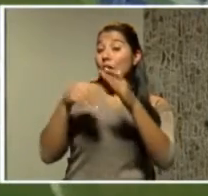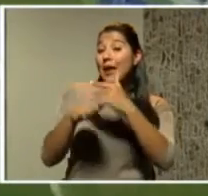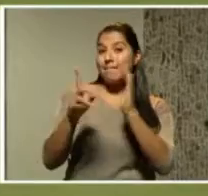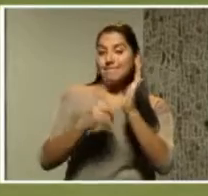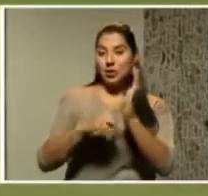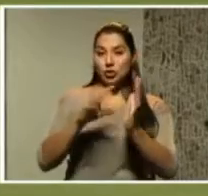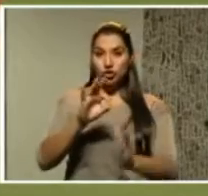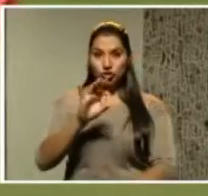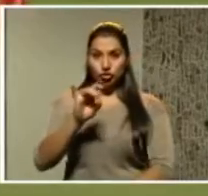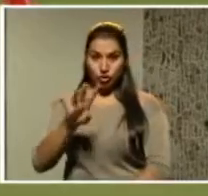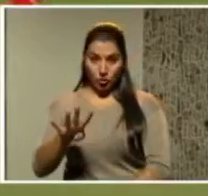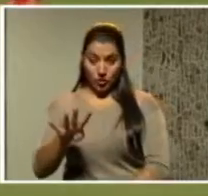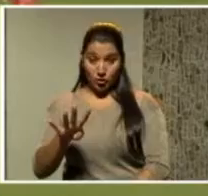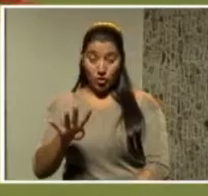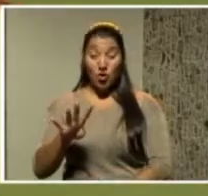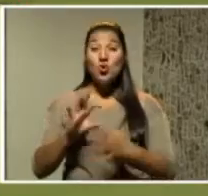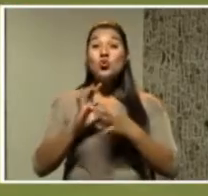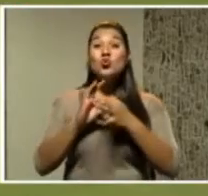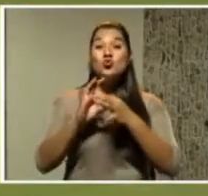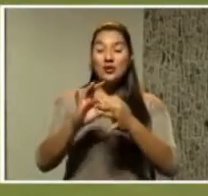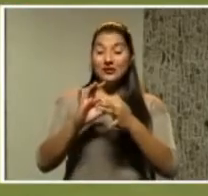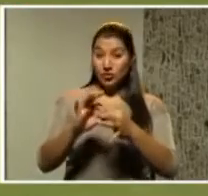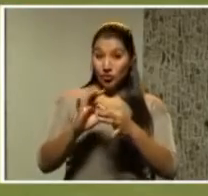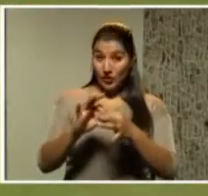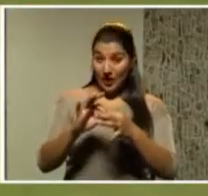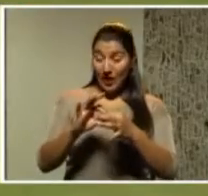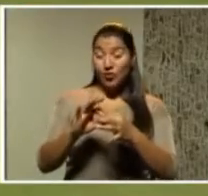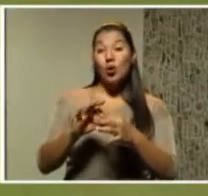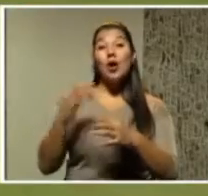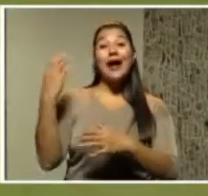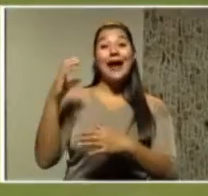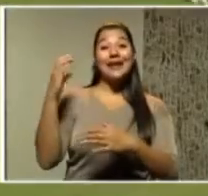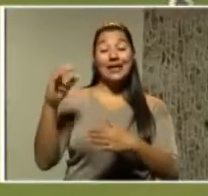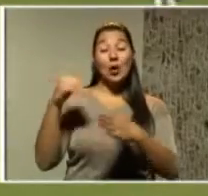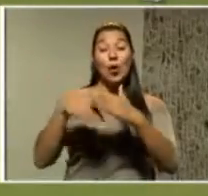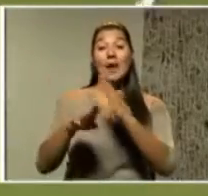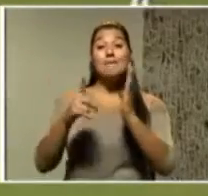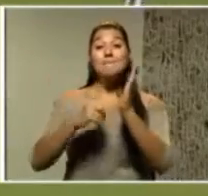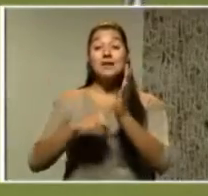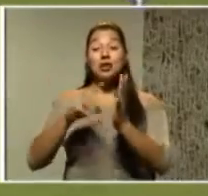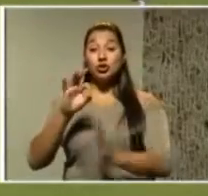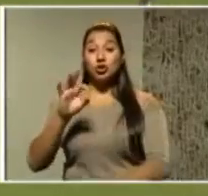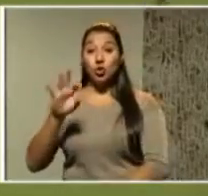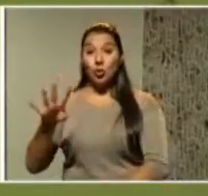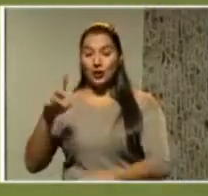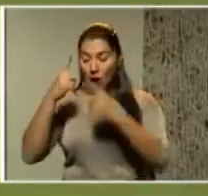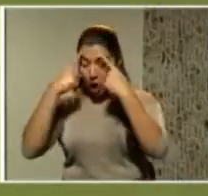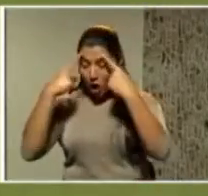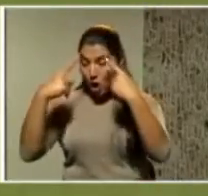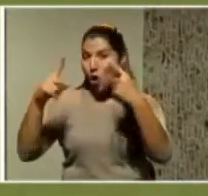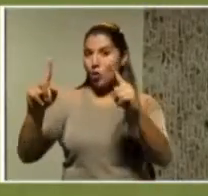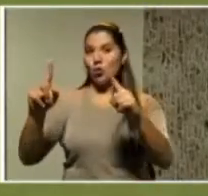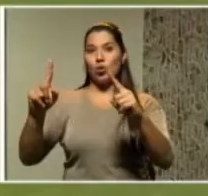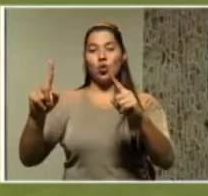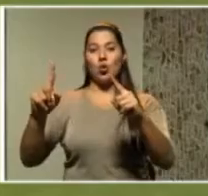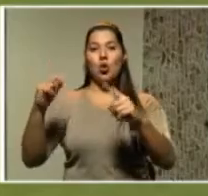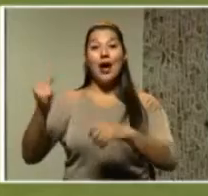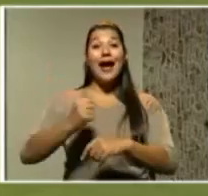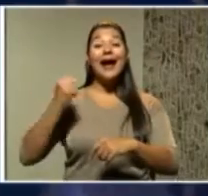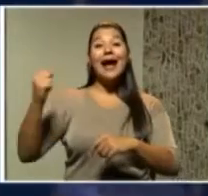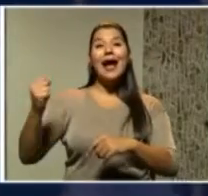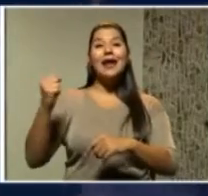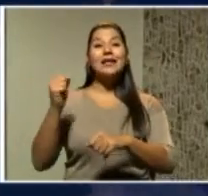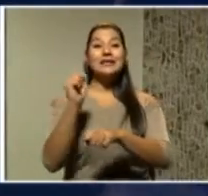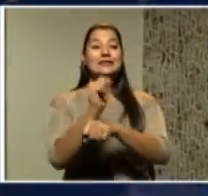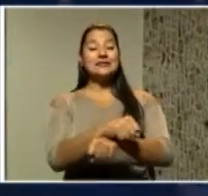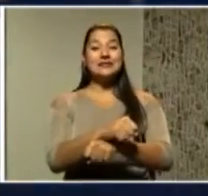1984. En cuanto a las remontadas, el cartaginés en la Copa de Campeones de 1994 consiguió hacer historia tras caer en la ida en el Mateo